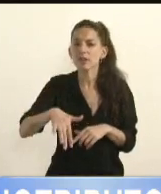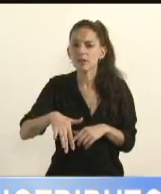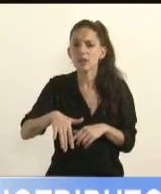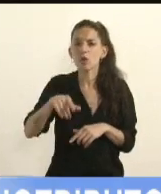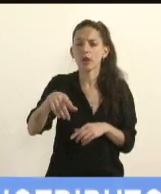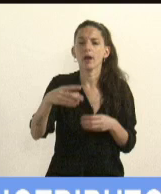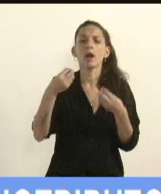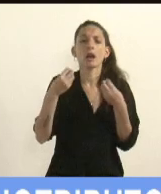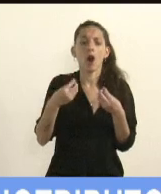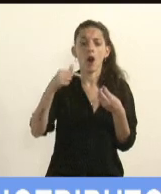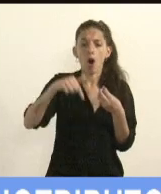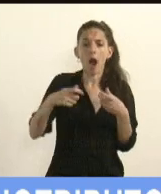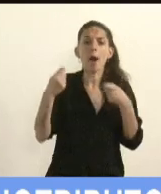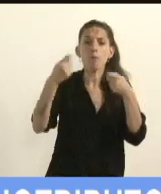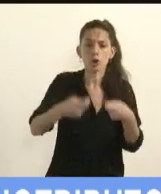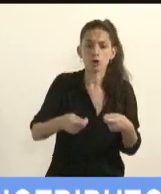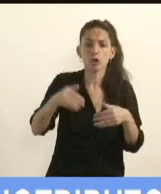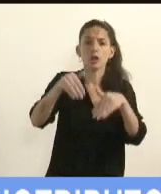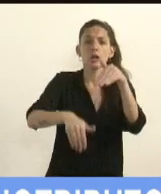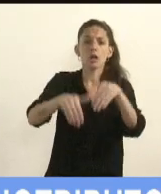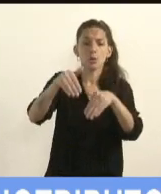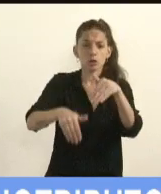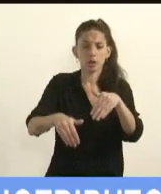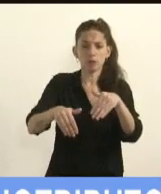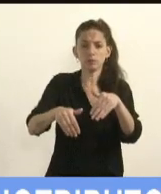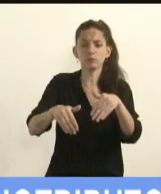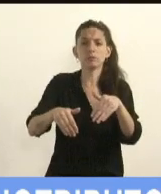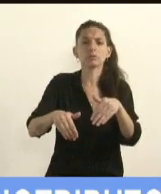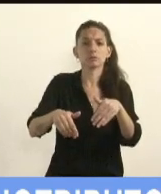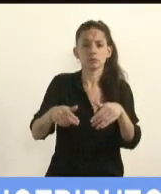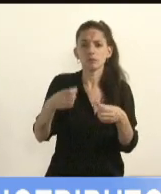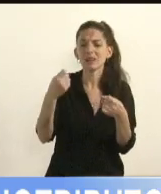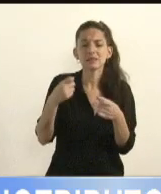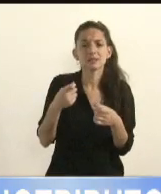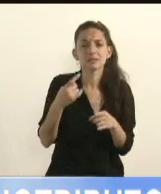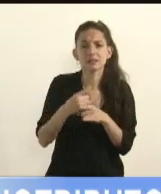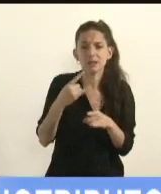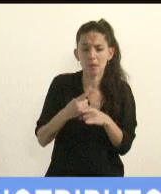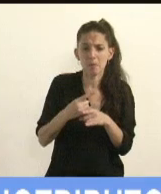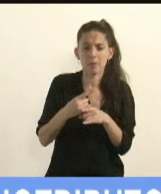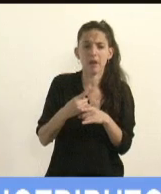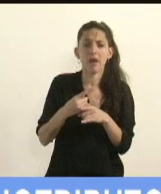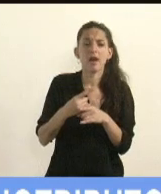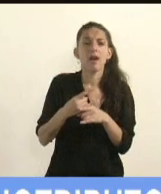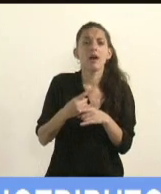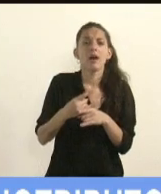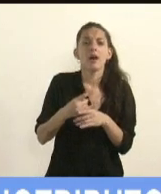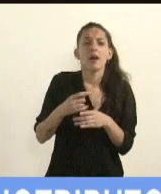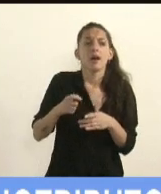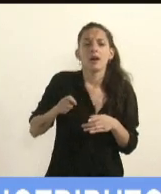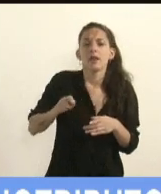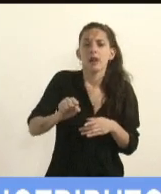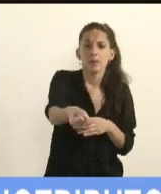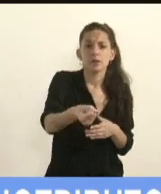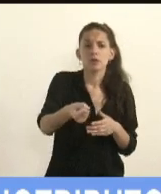apoyar y a votar, porque siempre estaremos del lado de la disminución de la presión fiscal de la gente colaborando con sus bolsillos,